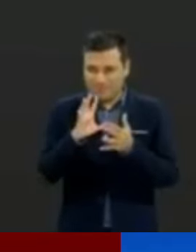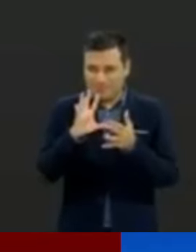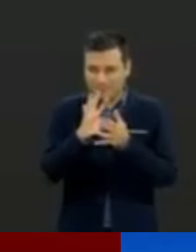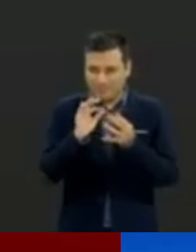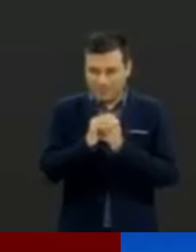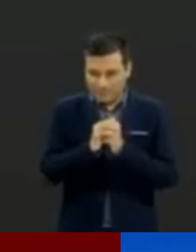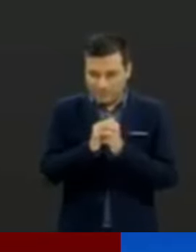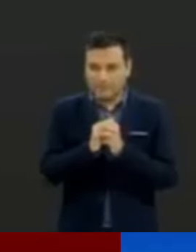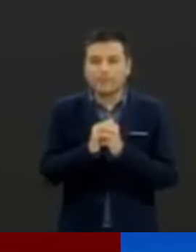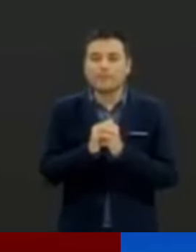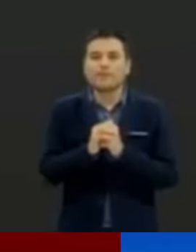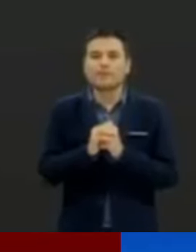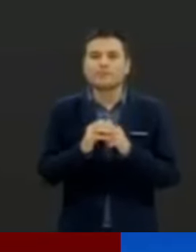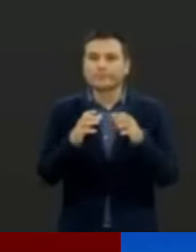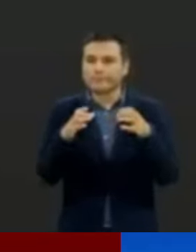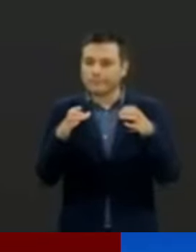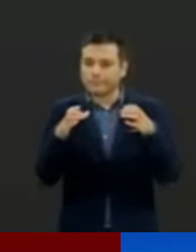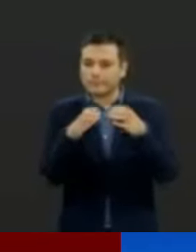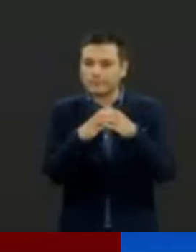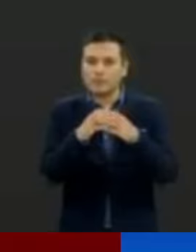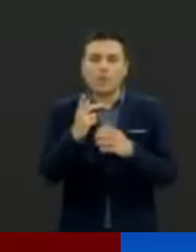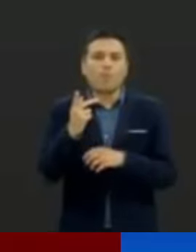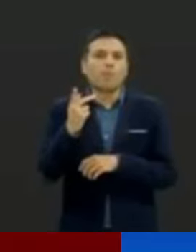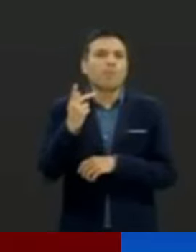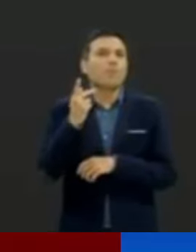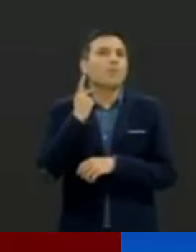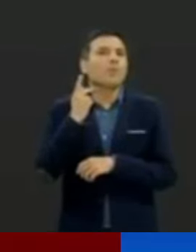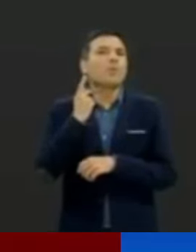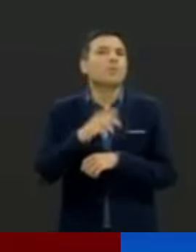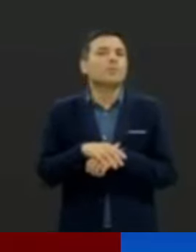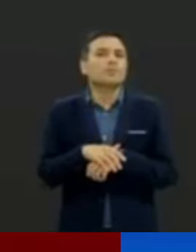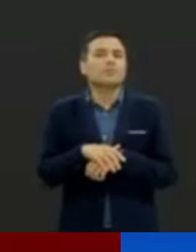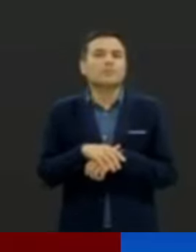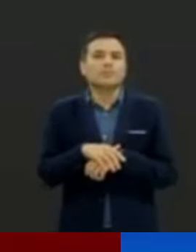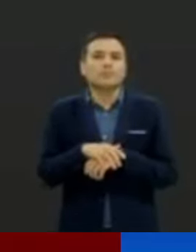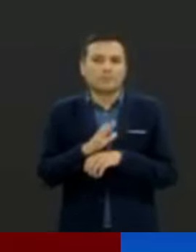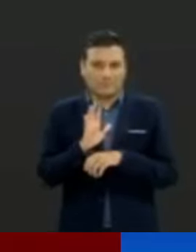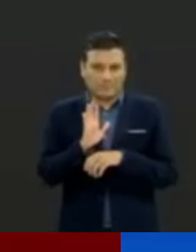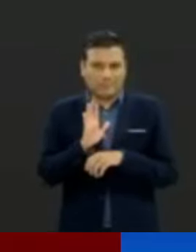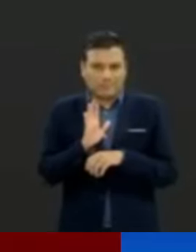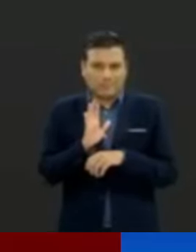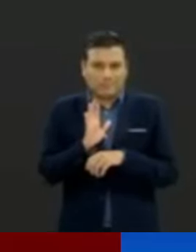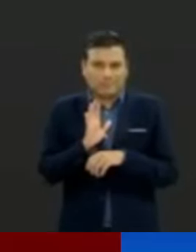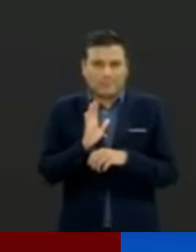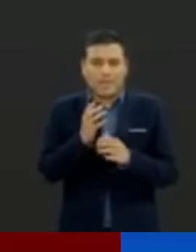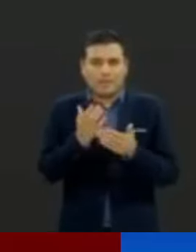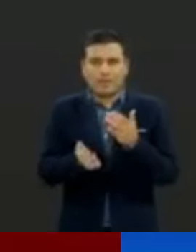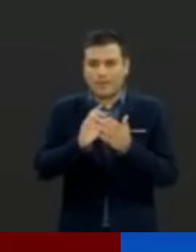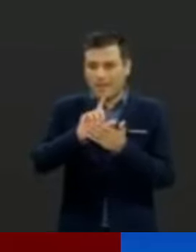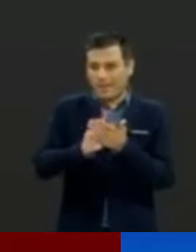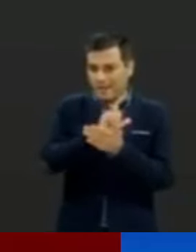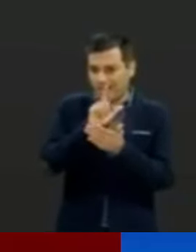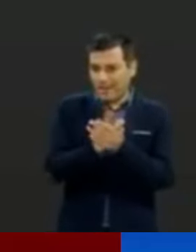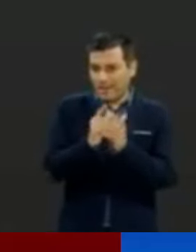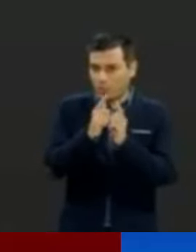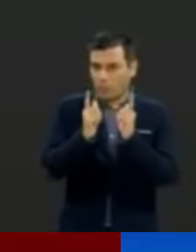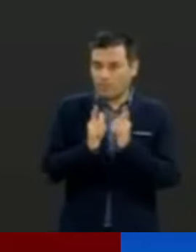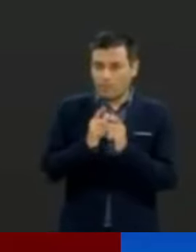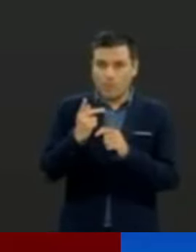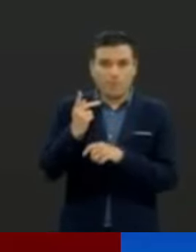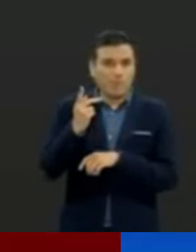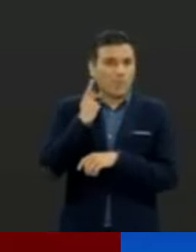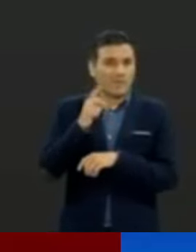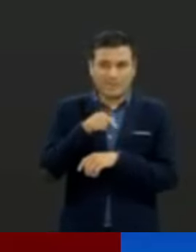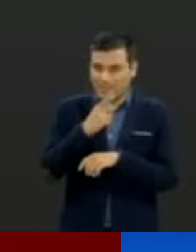que define la fuerza política es la ley de partidos políticos. Y hoy la ley de partidos políticos pone